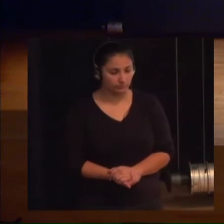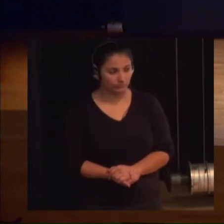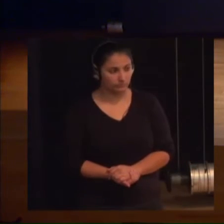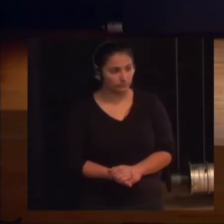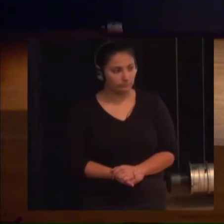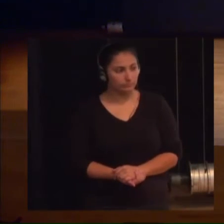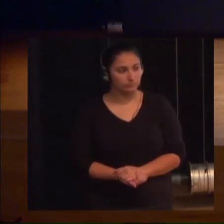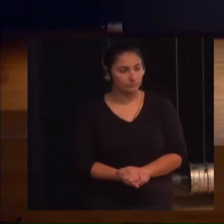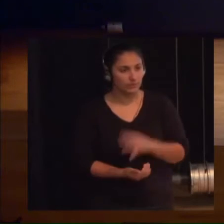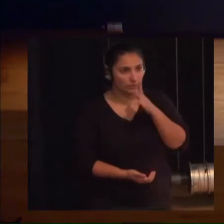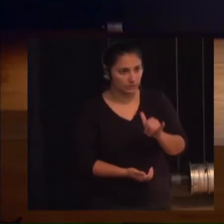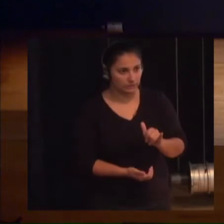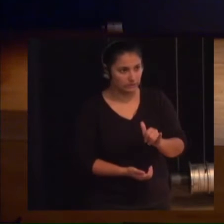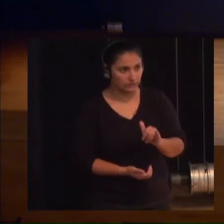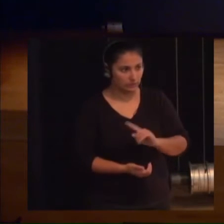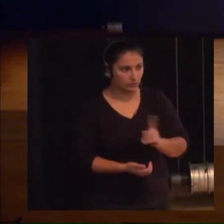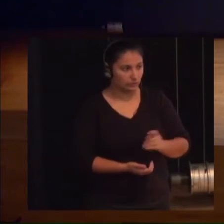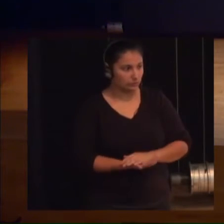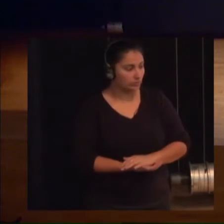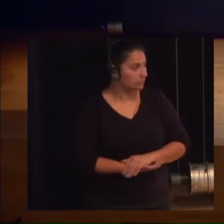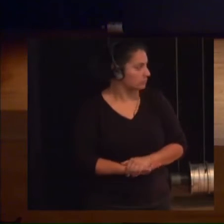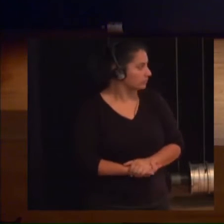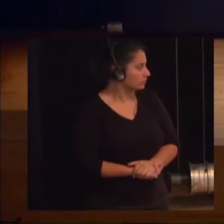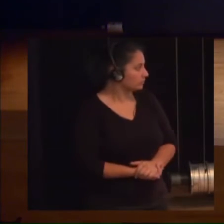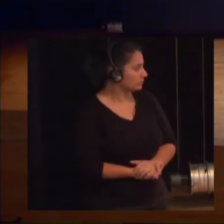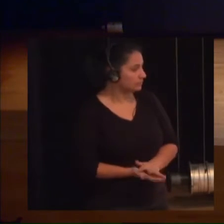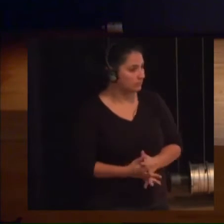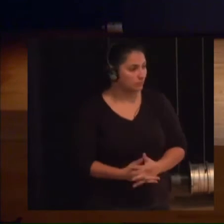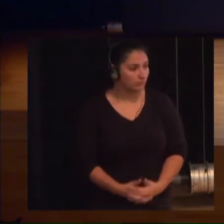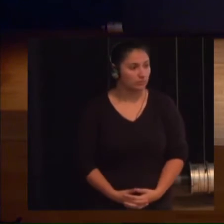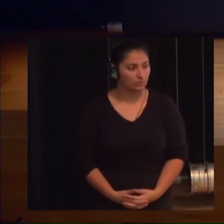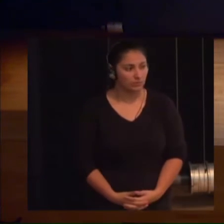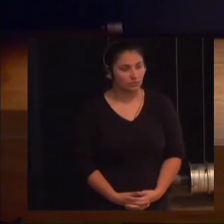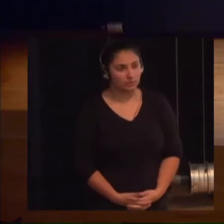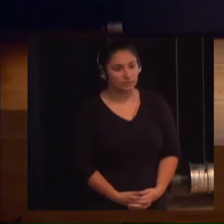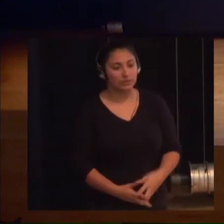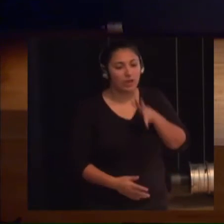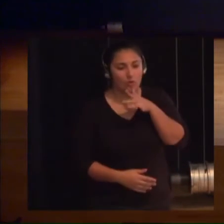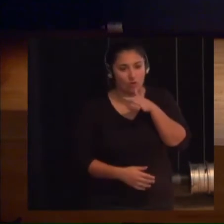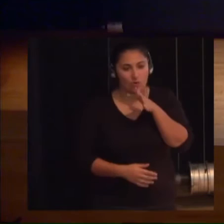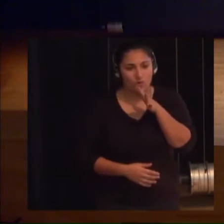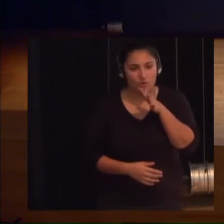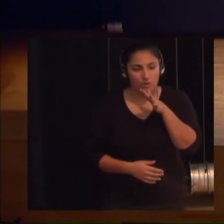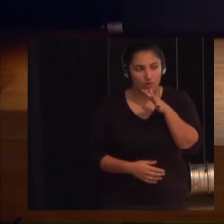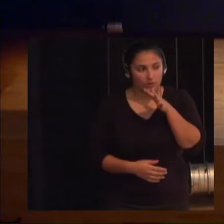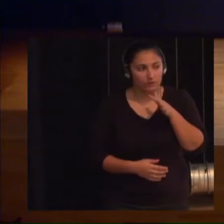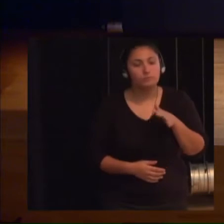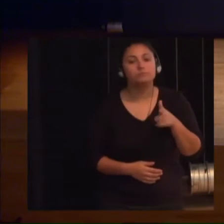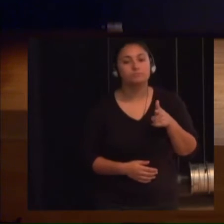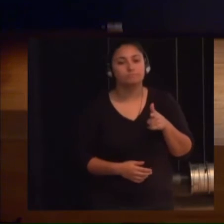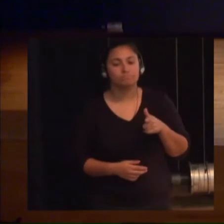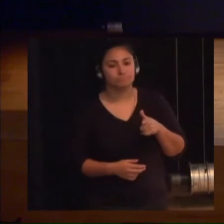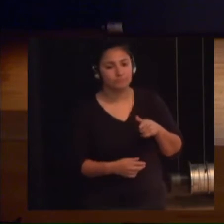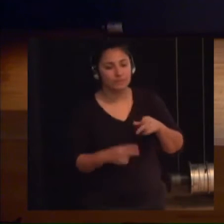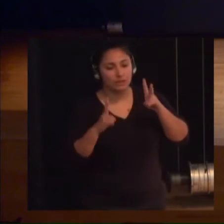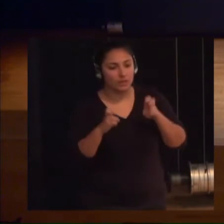A ver, ahora sí. Nada, no se escucha. No, dilo si quieres y yo les traigo. Vale. Ahora sí. Sí, ahora, bueno, digo, sí, la cuestión sería, hablando